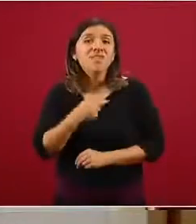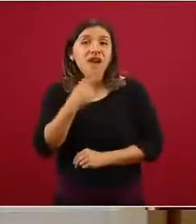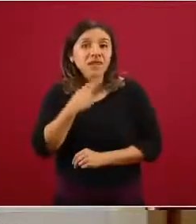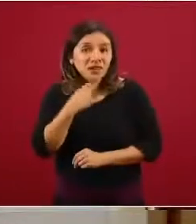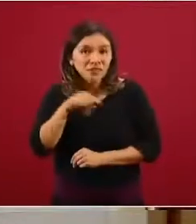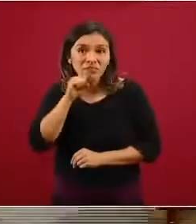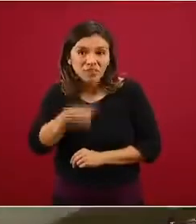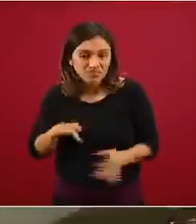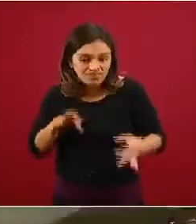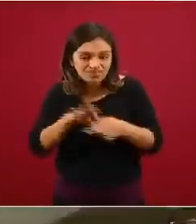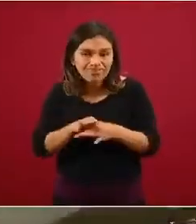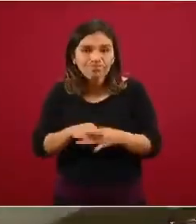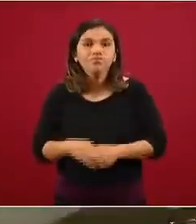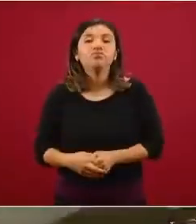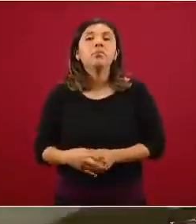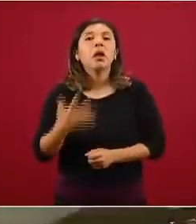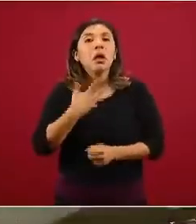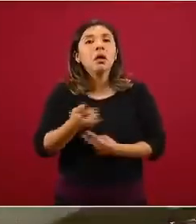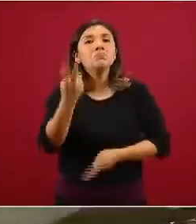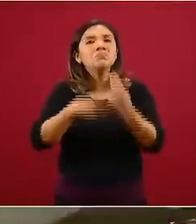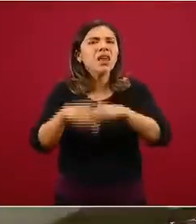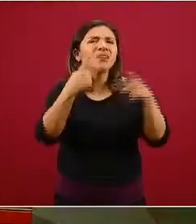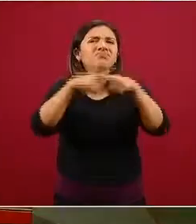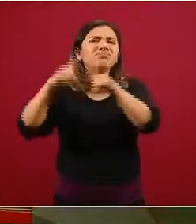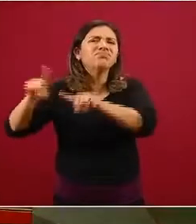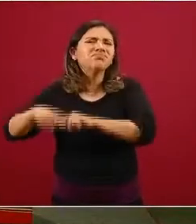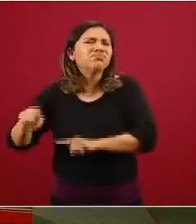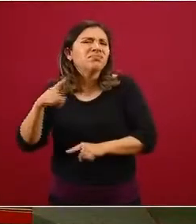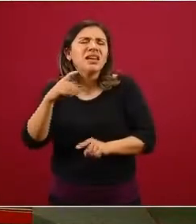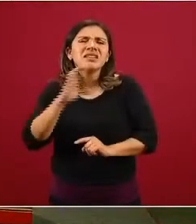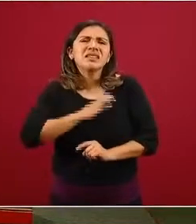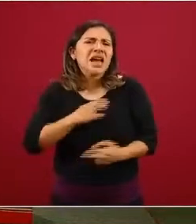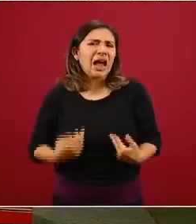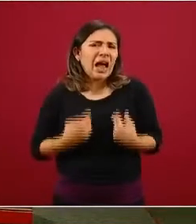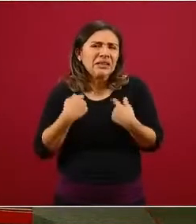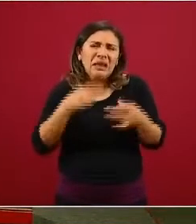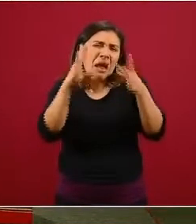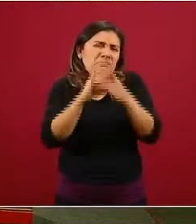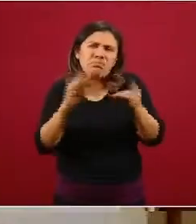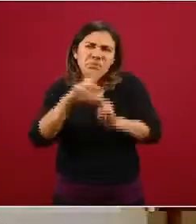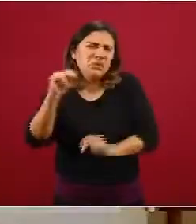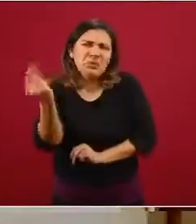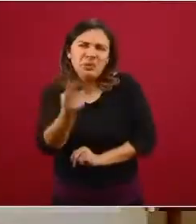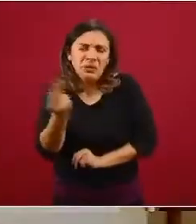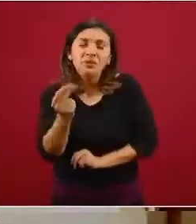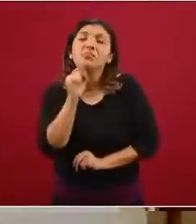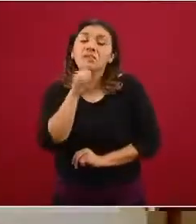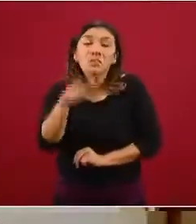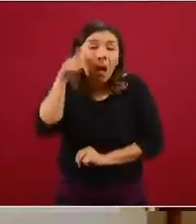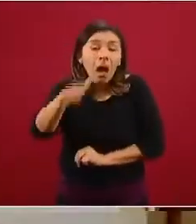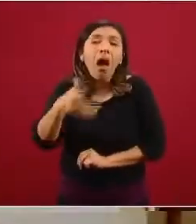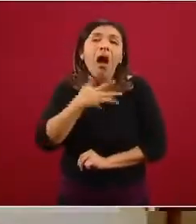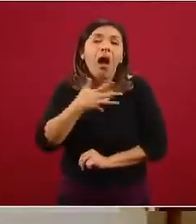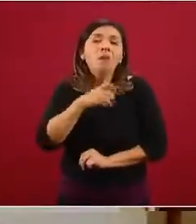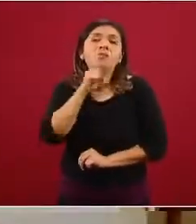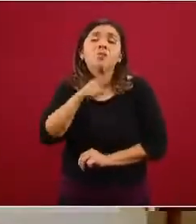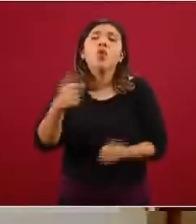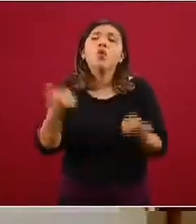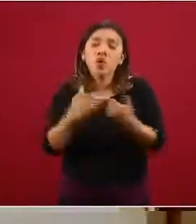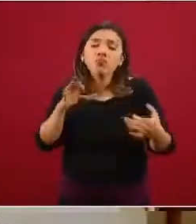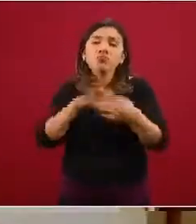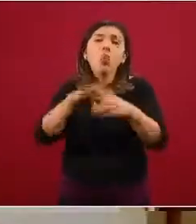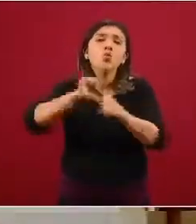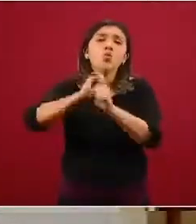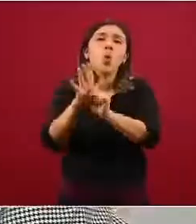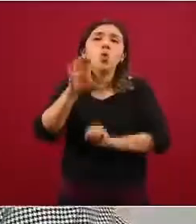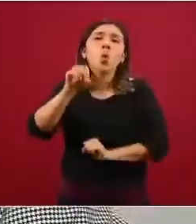diabetes. Causa múltiples tipos de cáncer, no los voy a contar ni siquiera, y evidentemente tiene mucho que ver con el COVID.